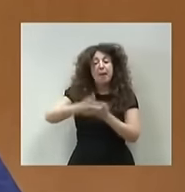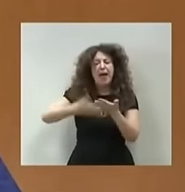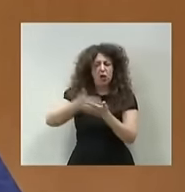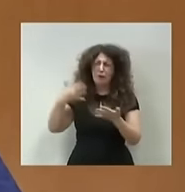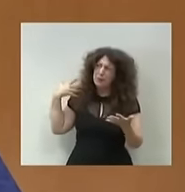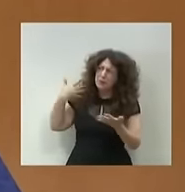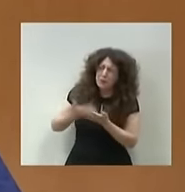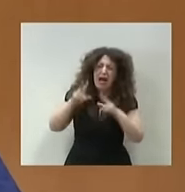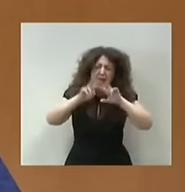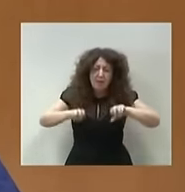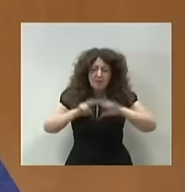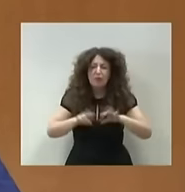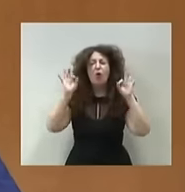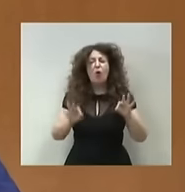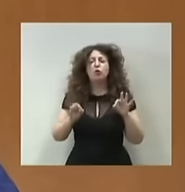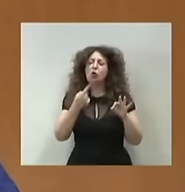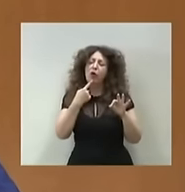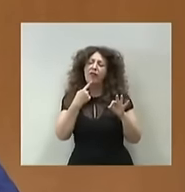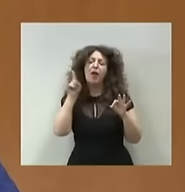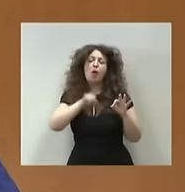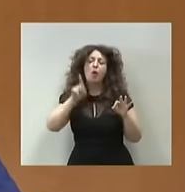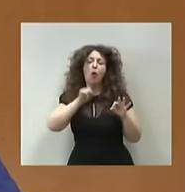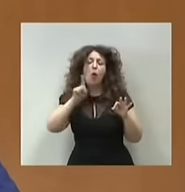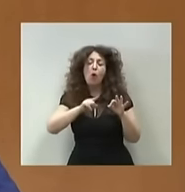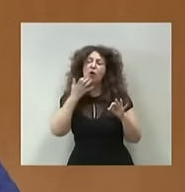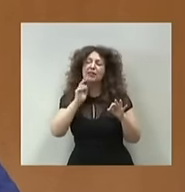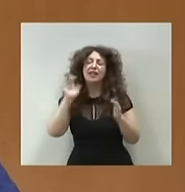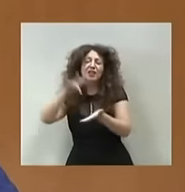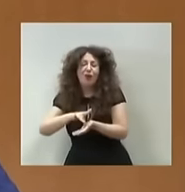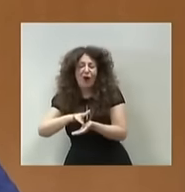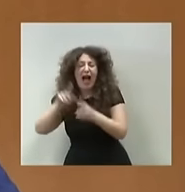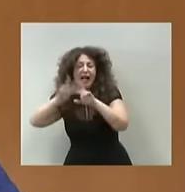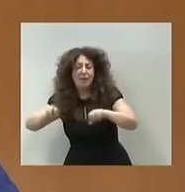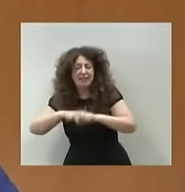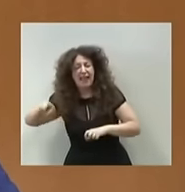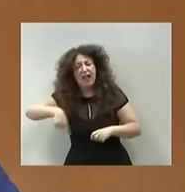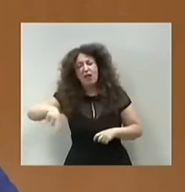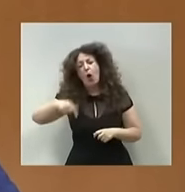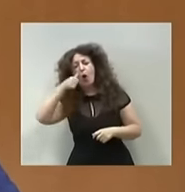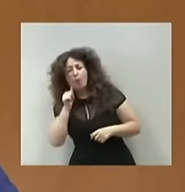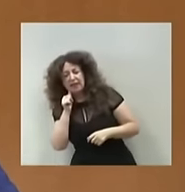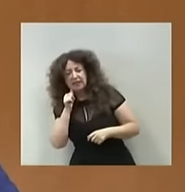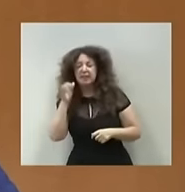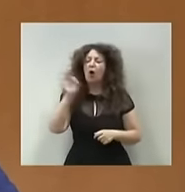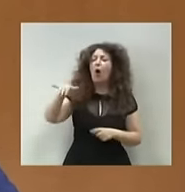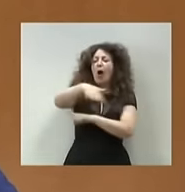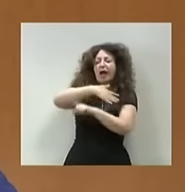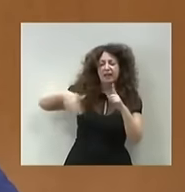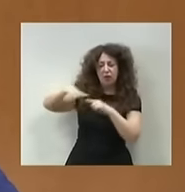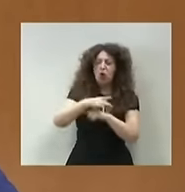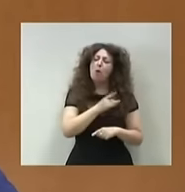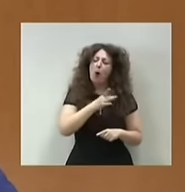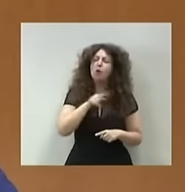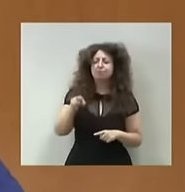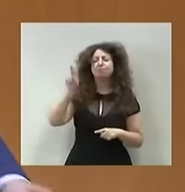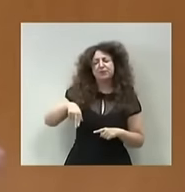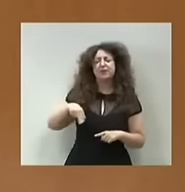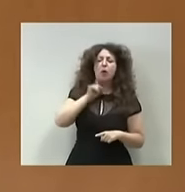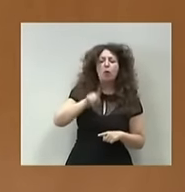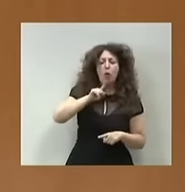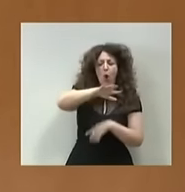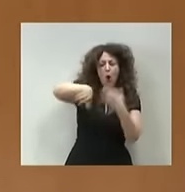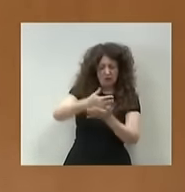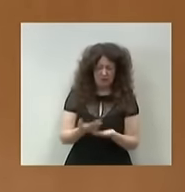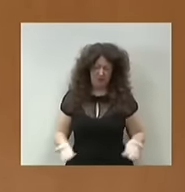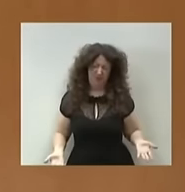ustedes empiezan a hablar de bulos exactamente cuando afectan esas investigaciones al presidente del Gobierno, a su entorno y a la Moncloa, cuando ustedes están